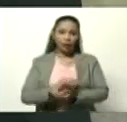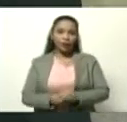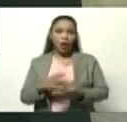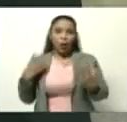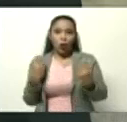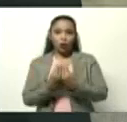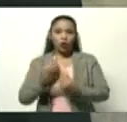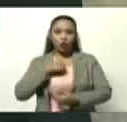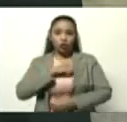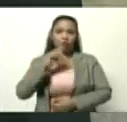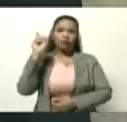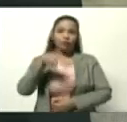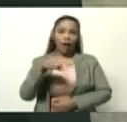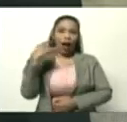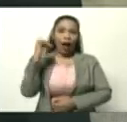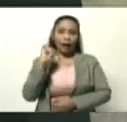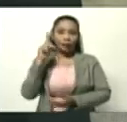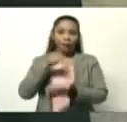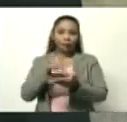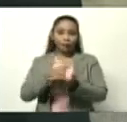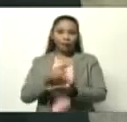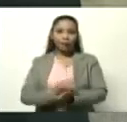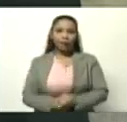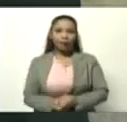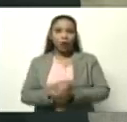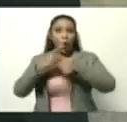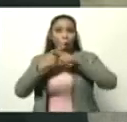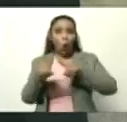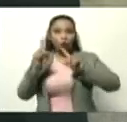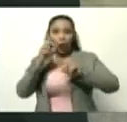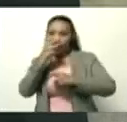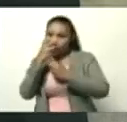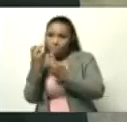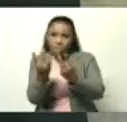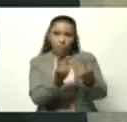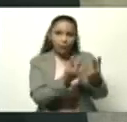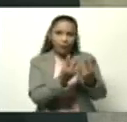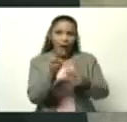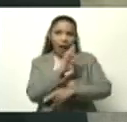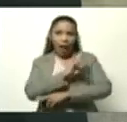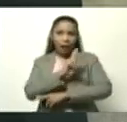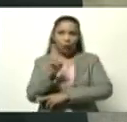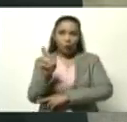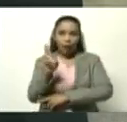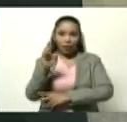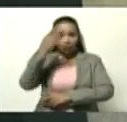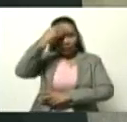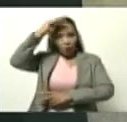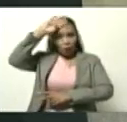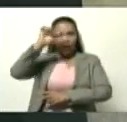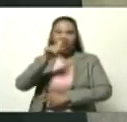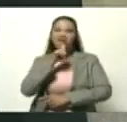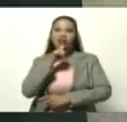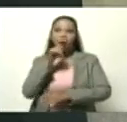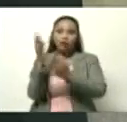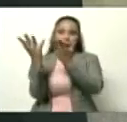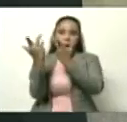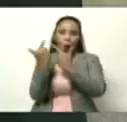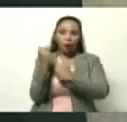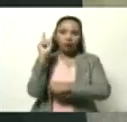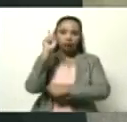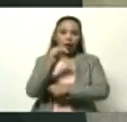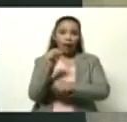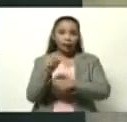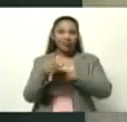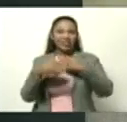también se encuentra otro invitado de la república de cuba quien nos va a dar también todas